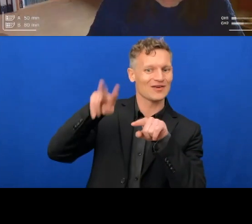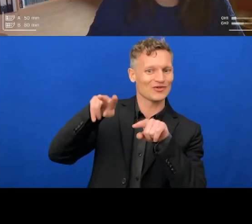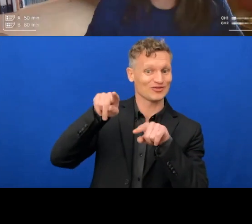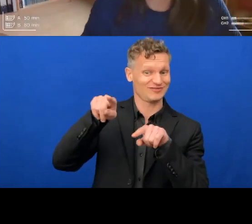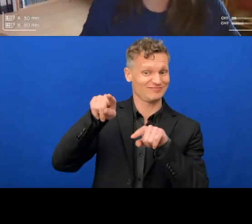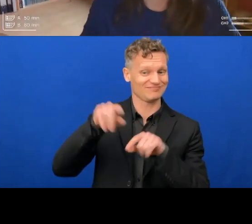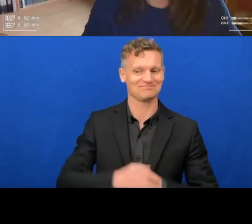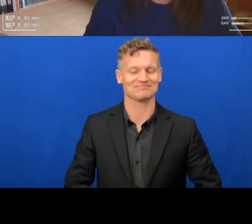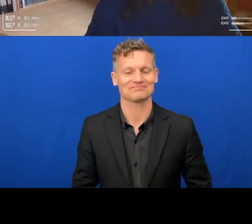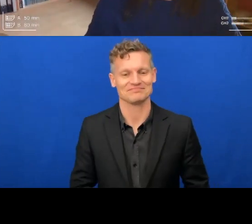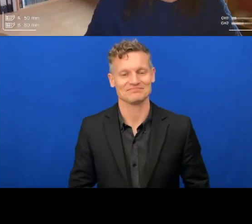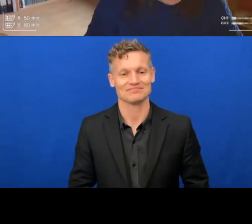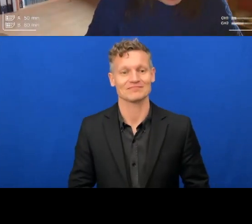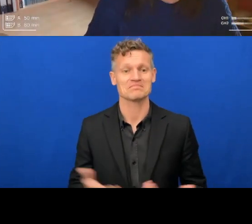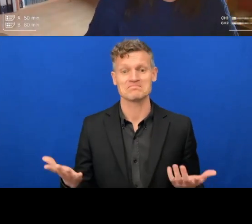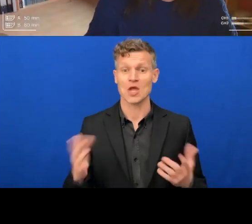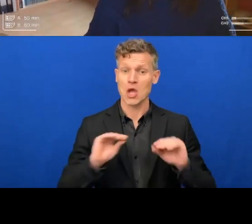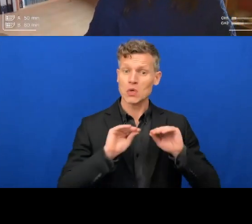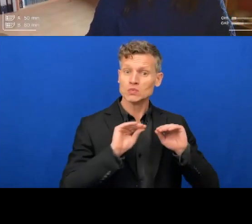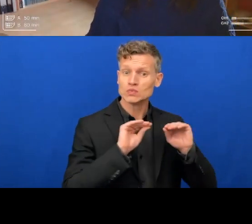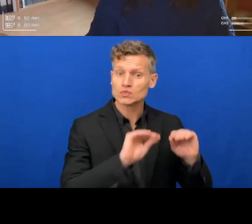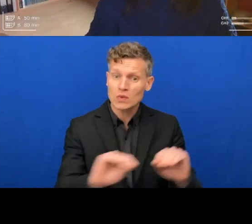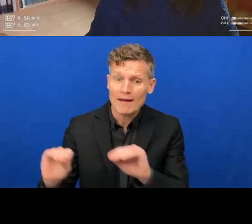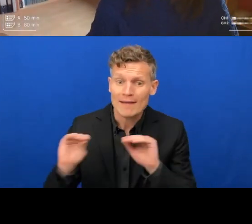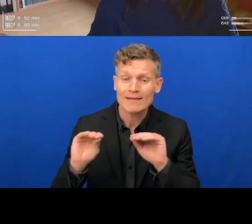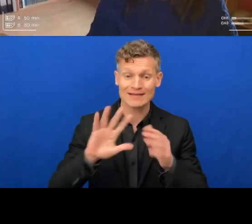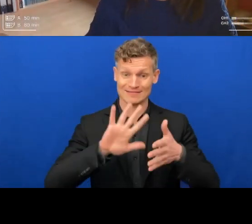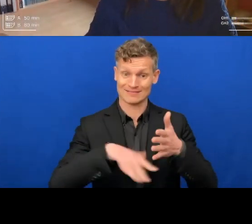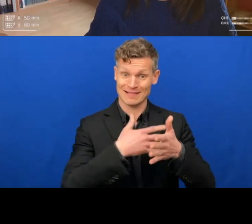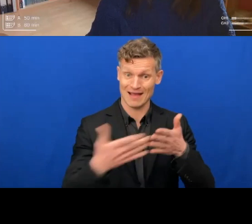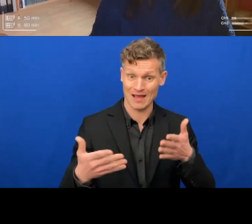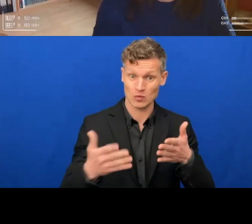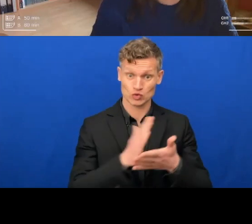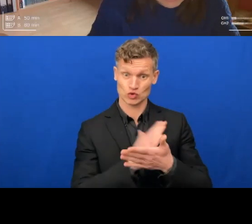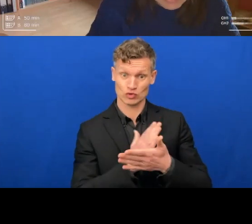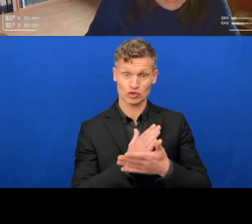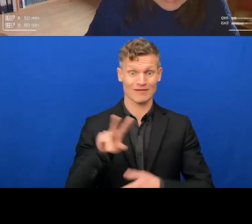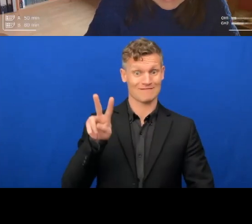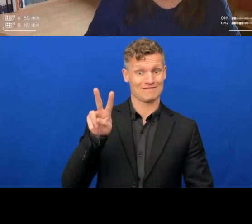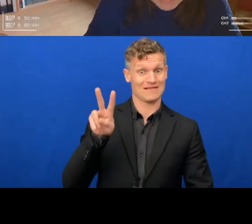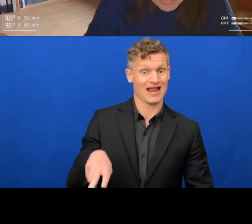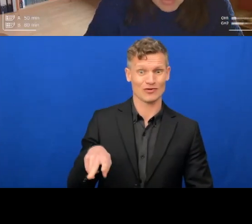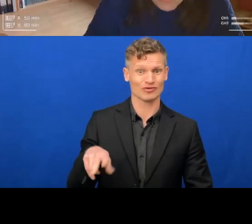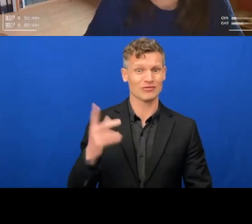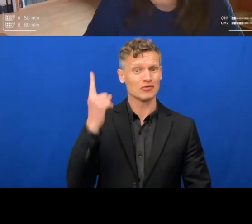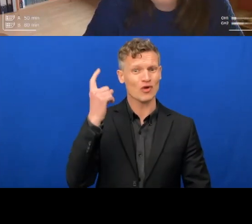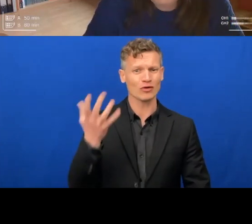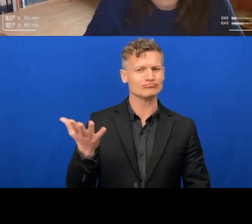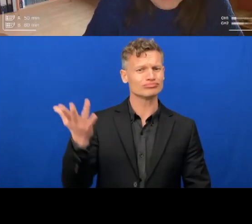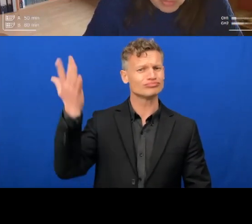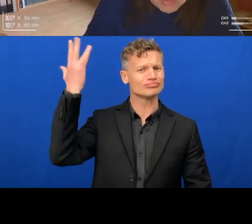Entonces, la formación de intérpretes de lengua de signos en el Flandes comenzó hace unos 40